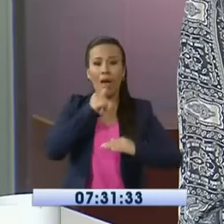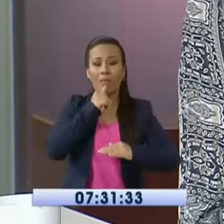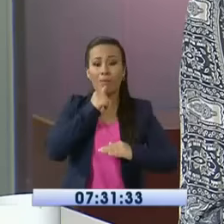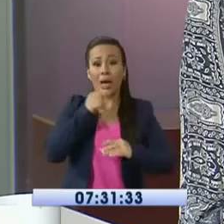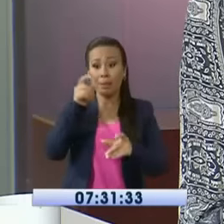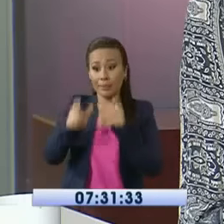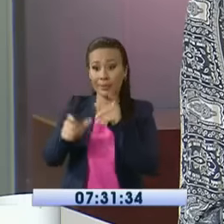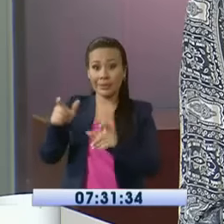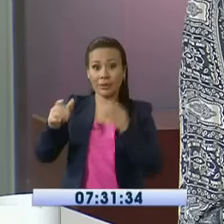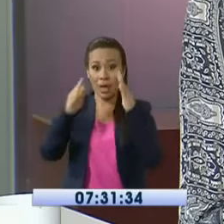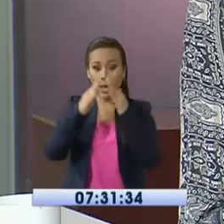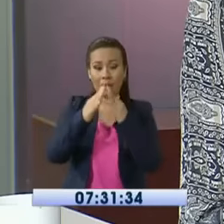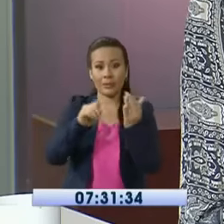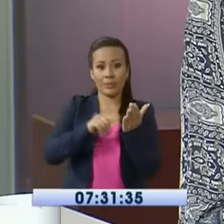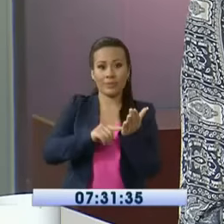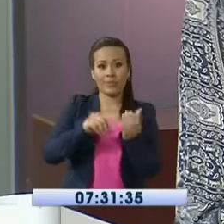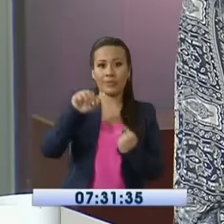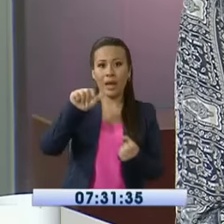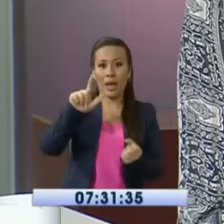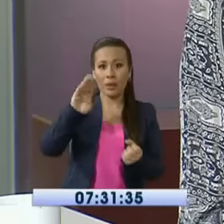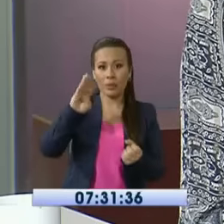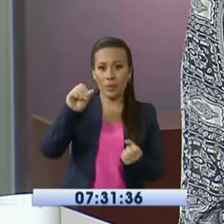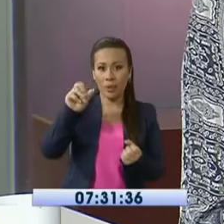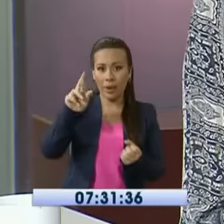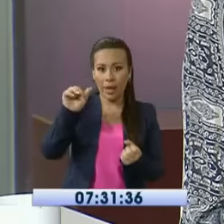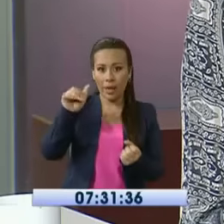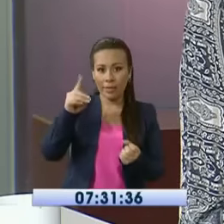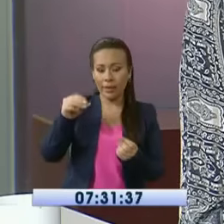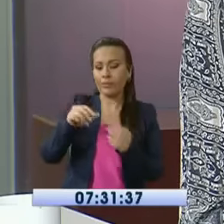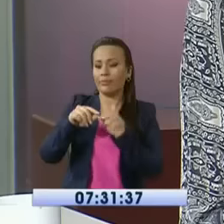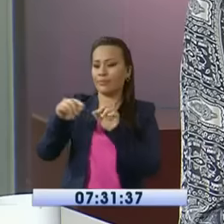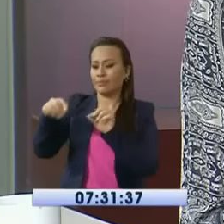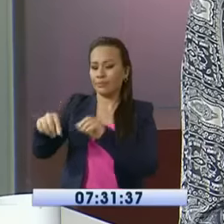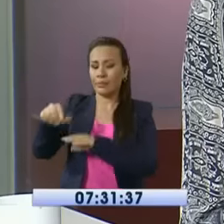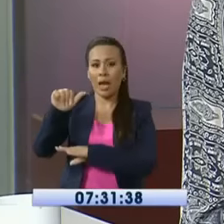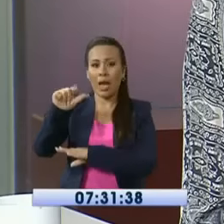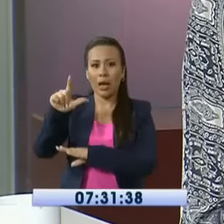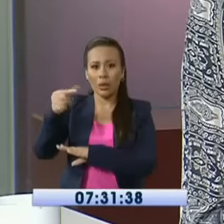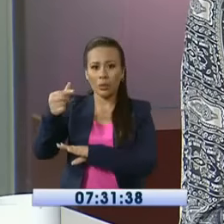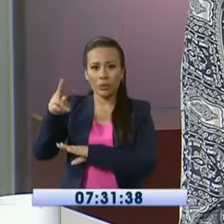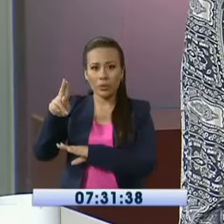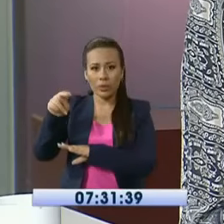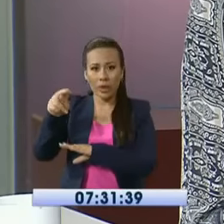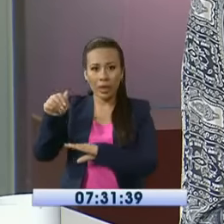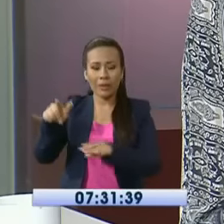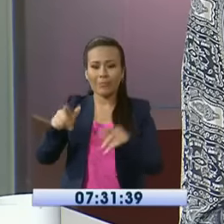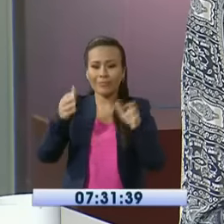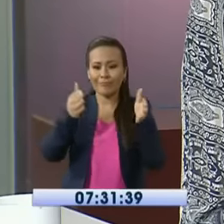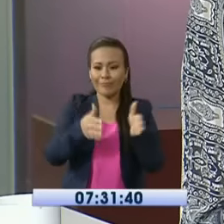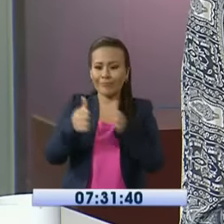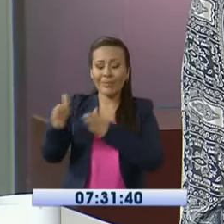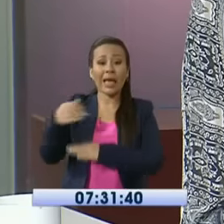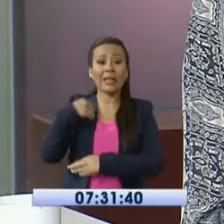de sectores como Alborada y Guarumal señalan que desafortunadamente hasta el momento la ayuda no